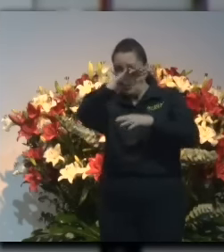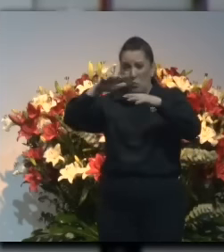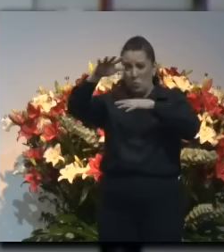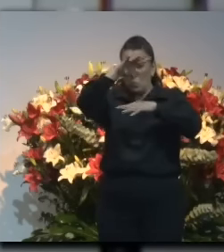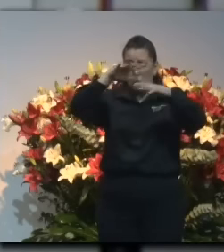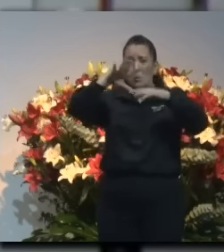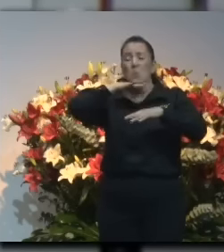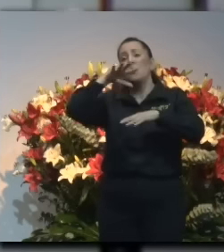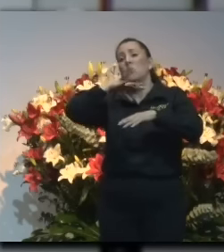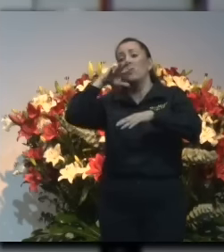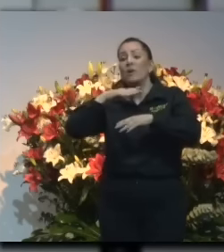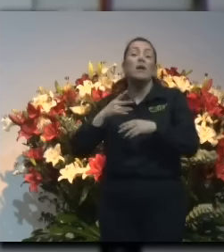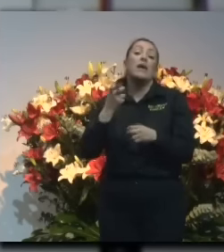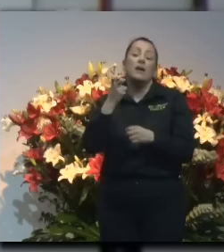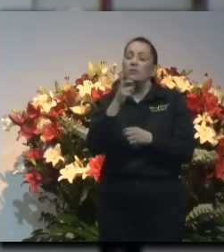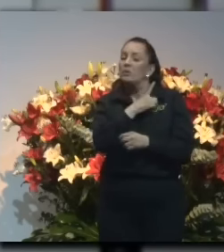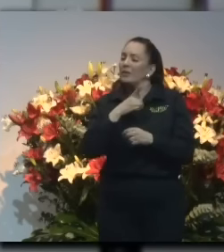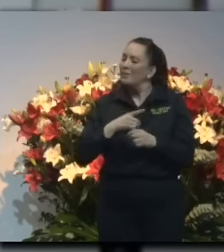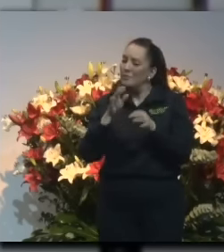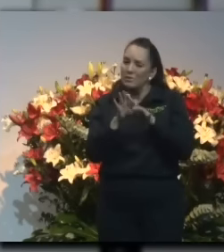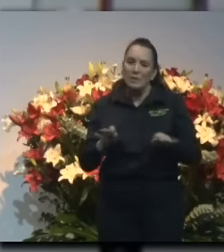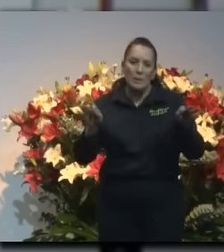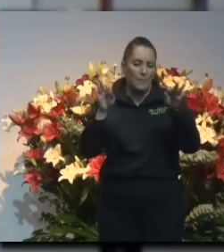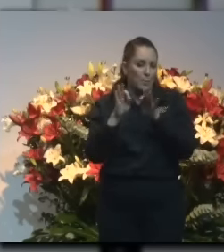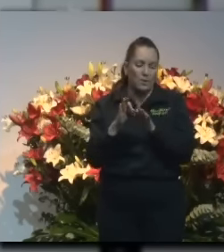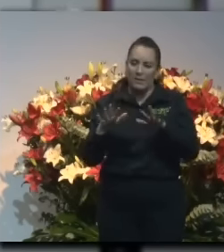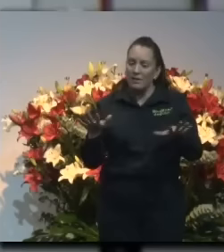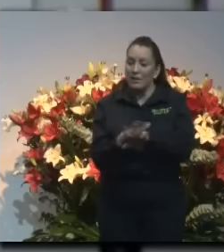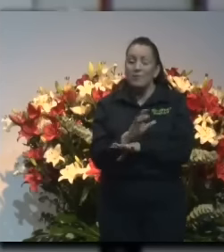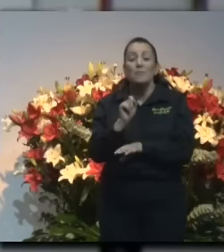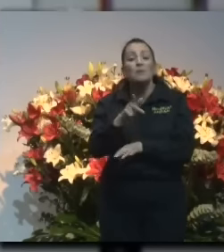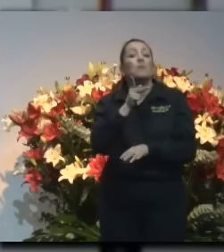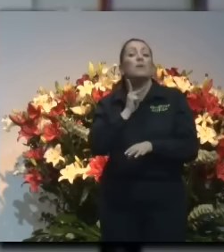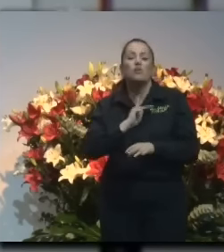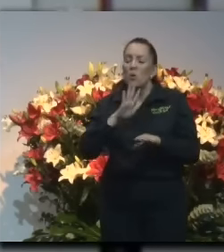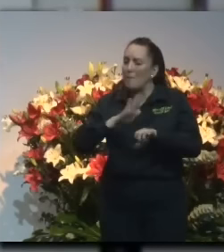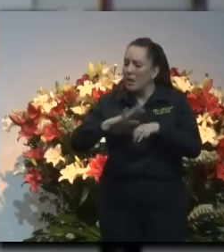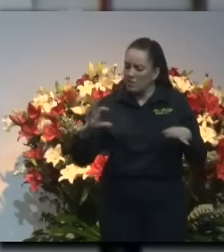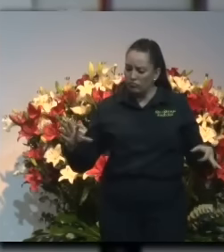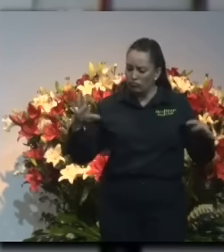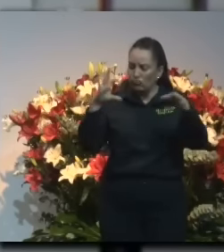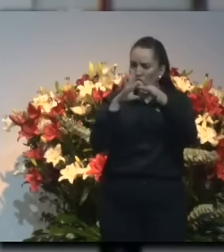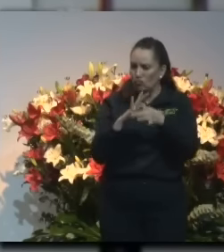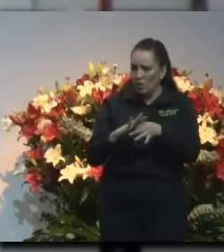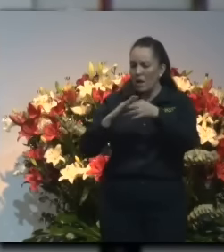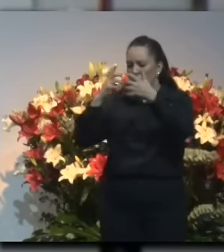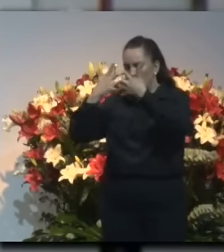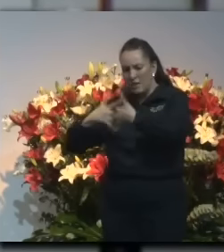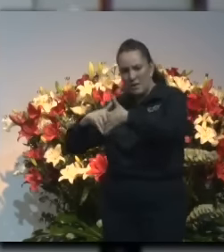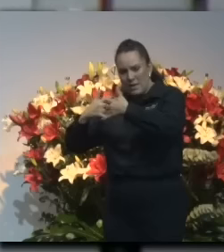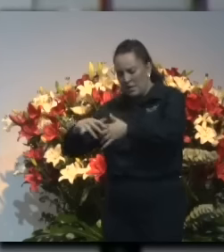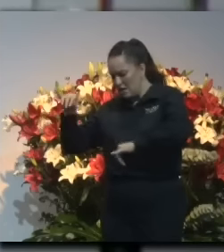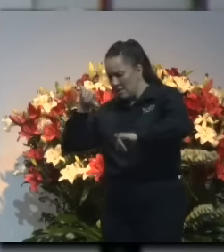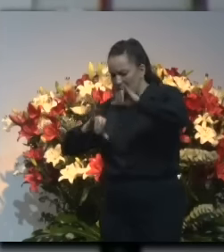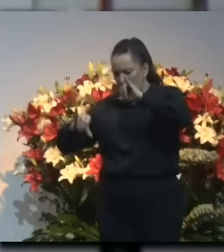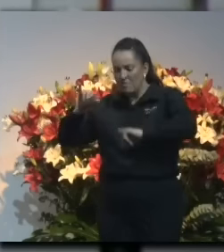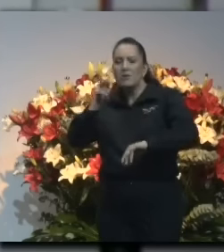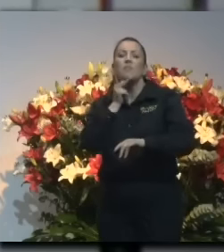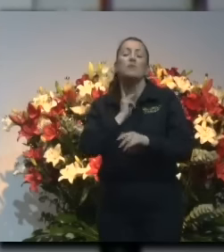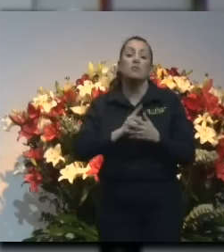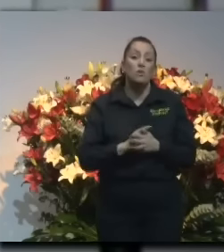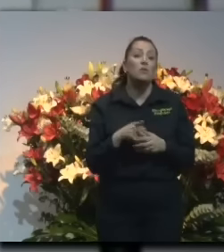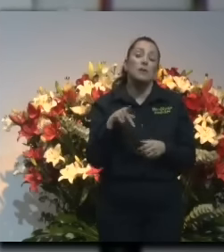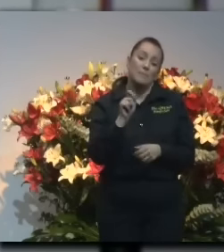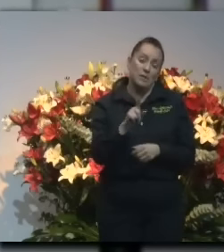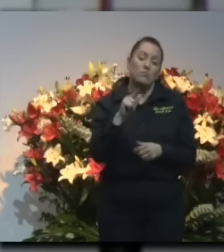la generación de electricidad, el petróleo, meterlo más a la petroquímica y, por supuesto, pues yo he